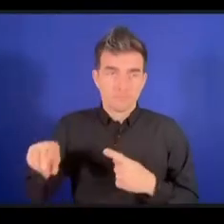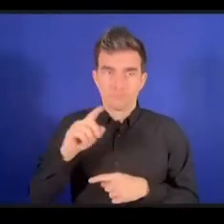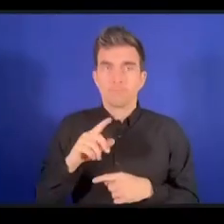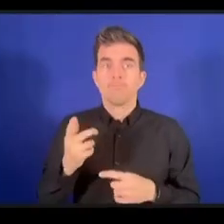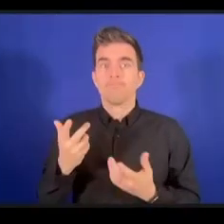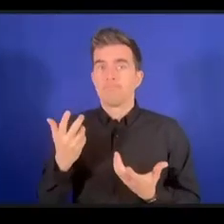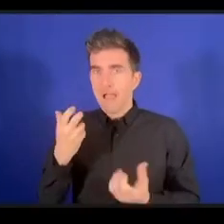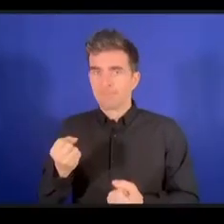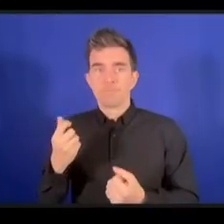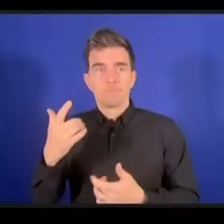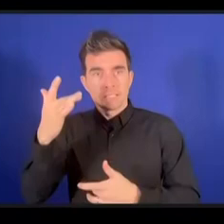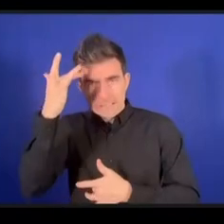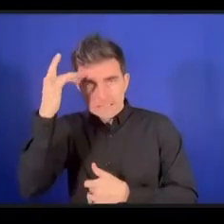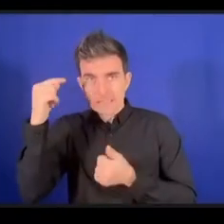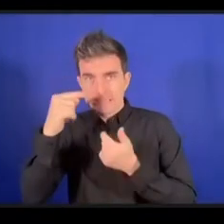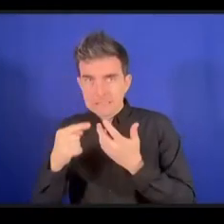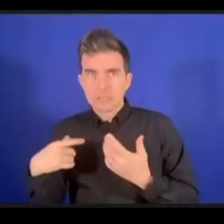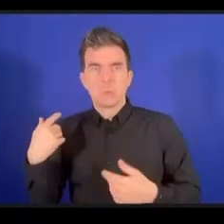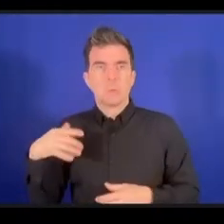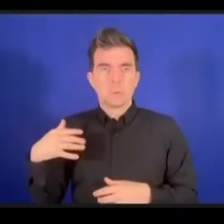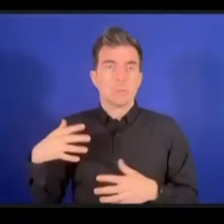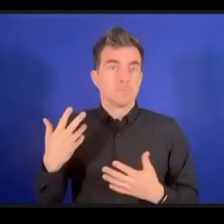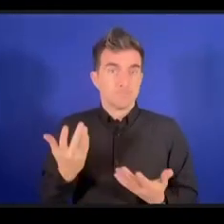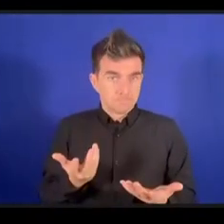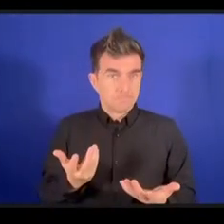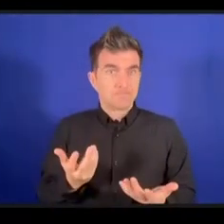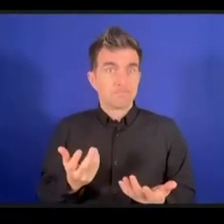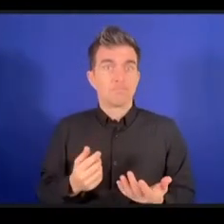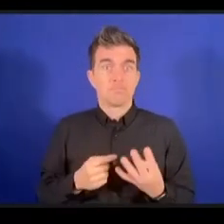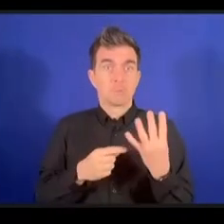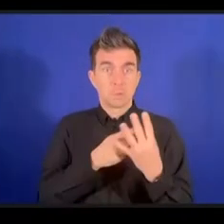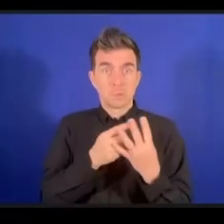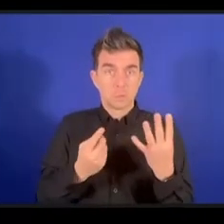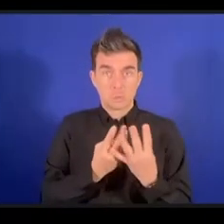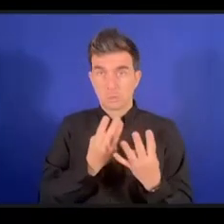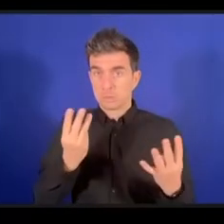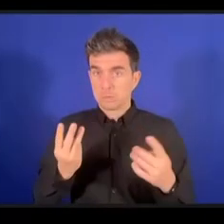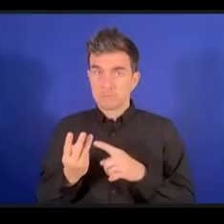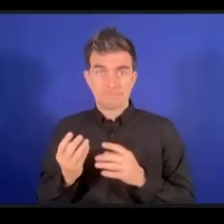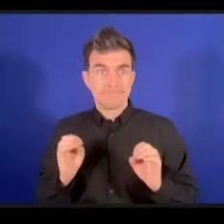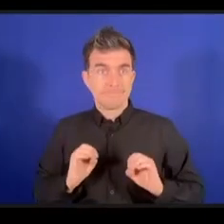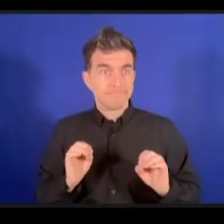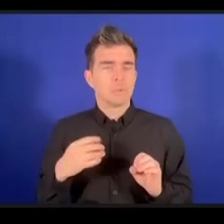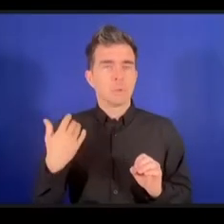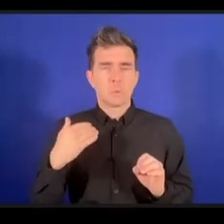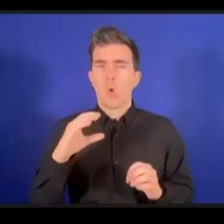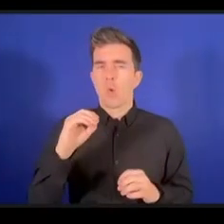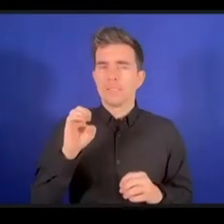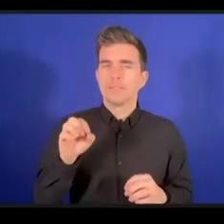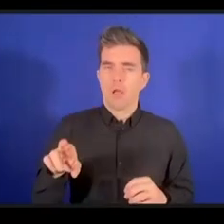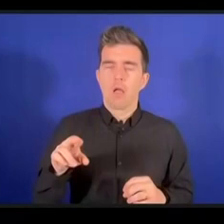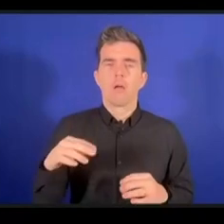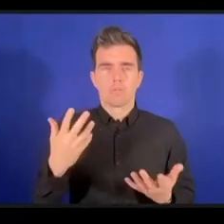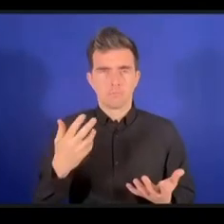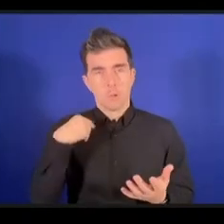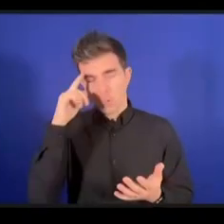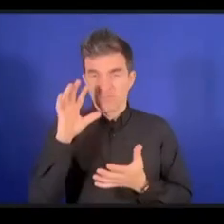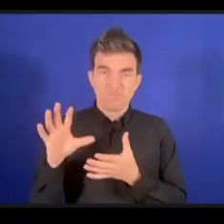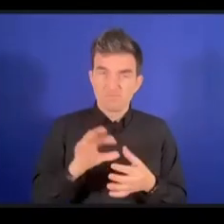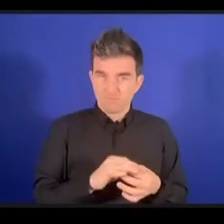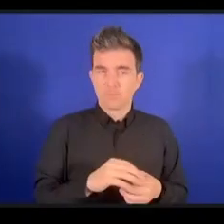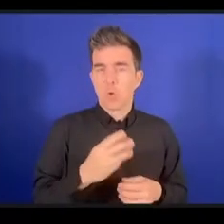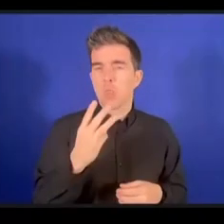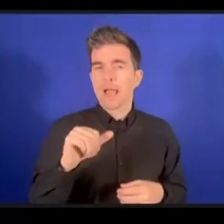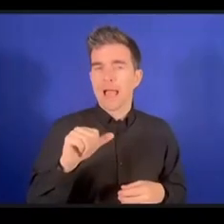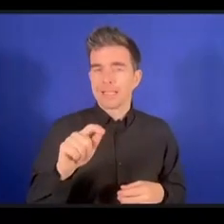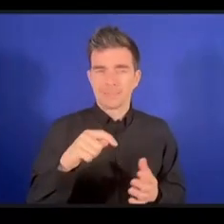eh graves eso significa que hay muchísimas personas que Eh Pues están teniendo problemas o